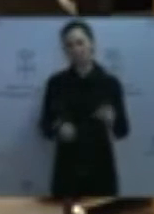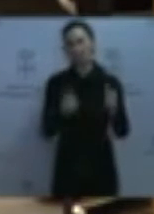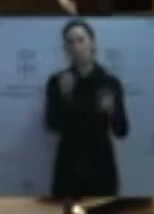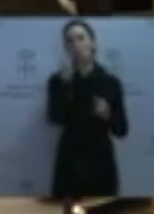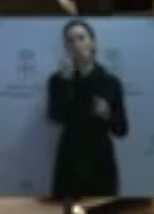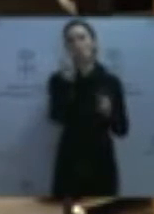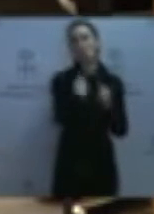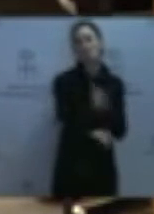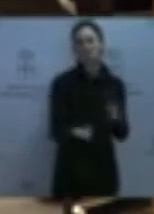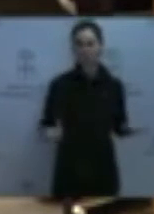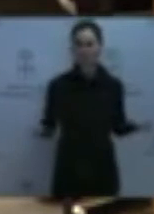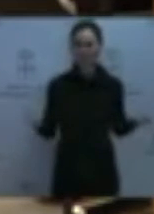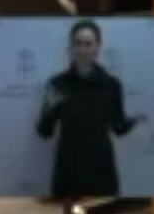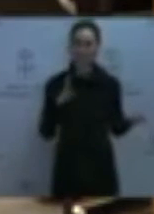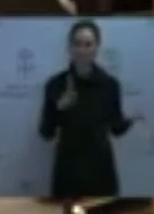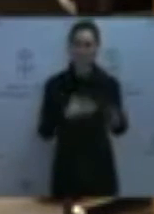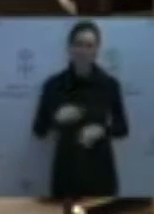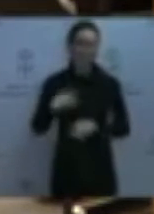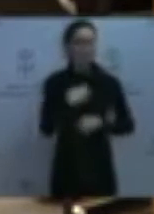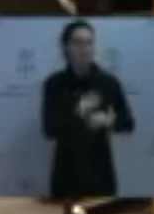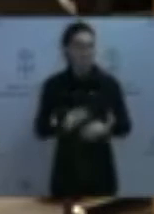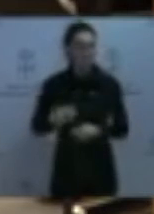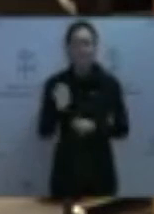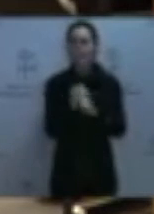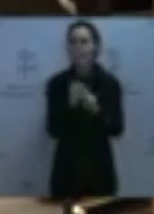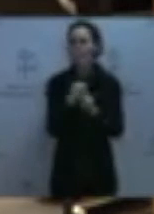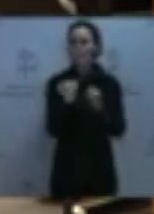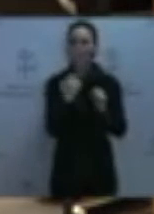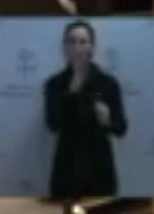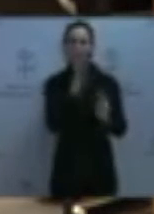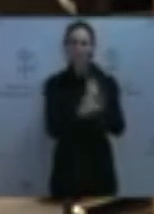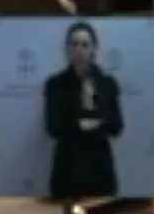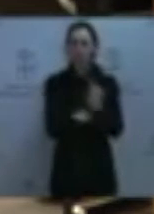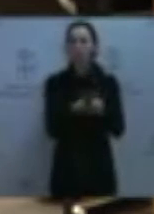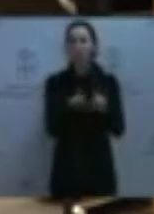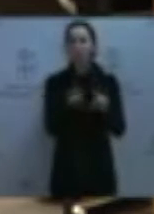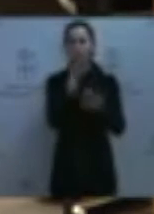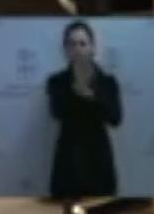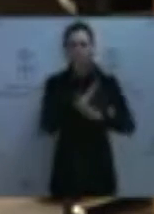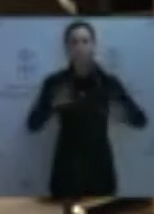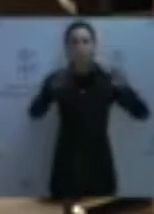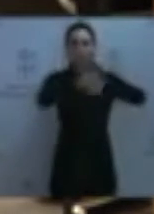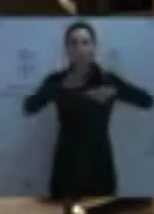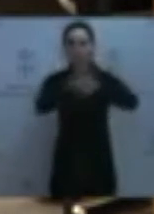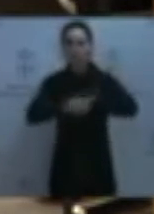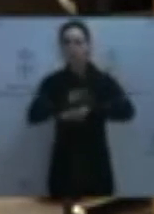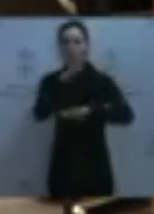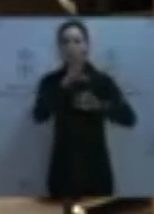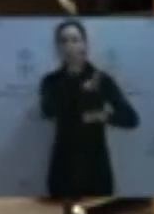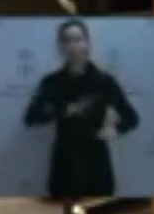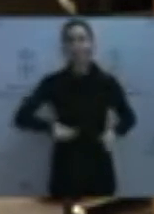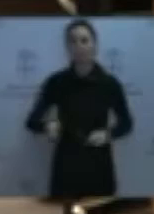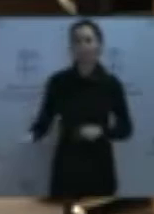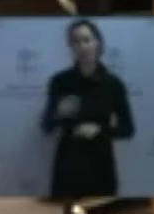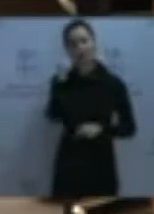puede imaginar, ¿no?, la ansiedad de trabajar en esas circunstancias, ¿no?, cuando nos hablan de turnos nocturnos a los que se envía a eventuales información,